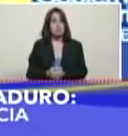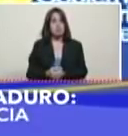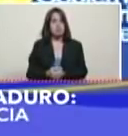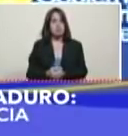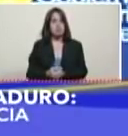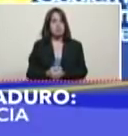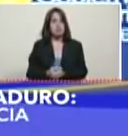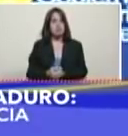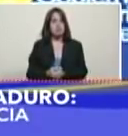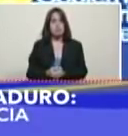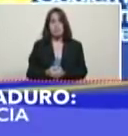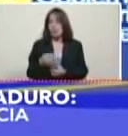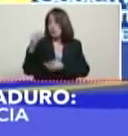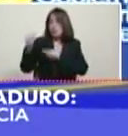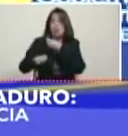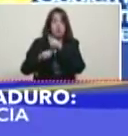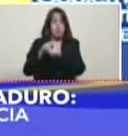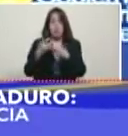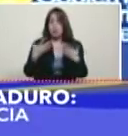No va.